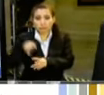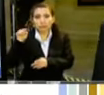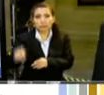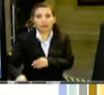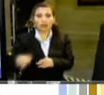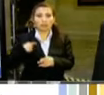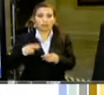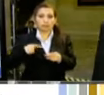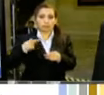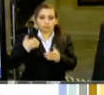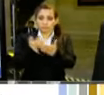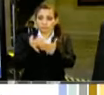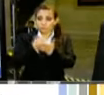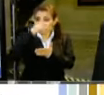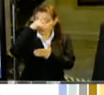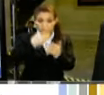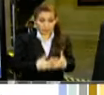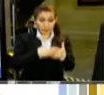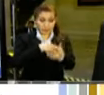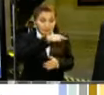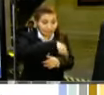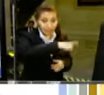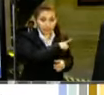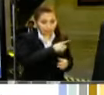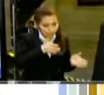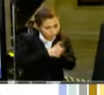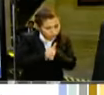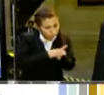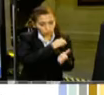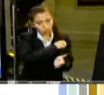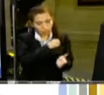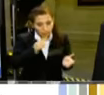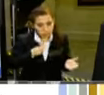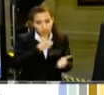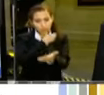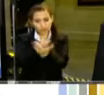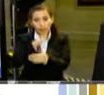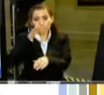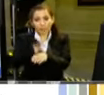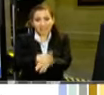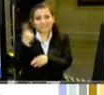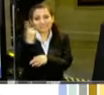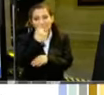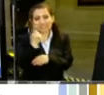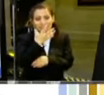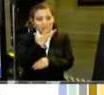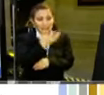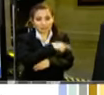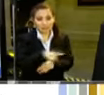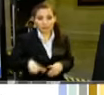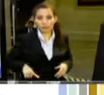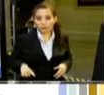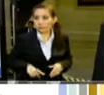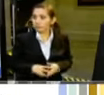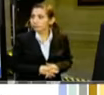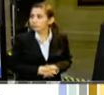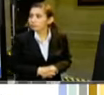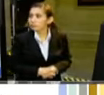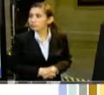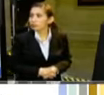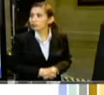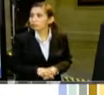los agentes económicos mexicanos y son ellos los que se tienen que comprometer mucho más que lo que hasta ahora ha sucedido.